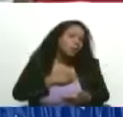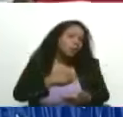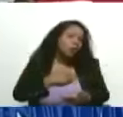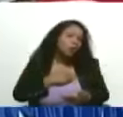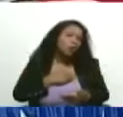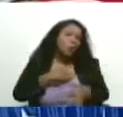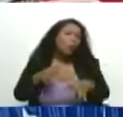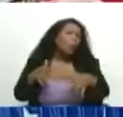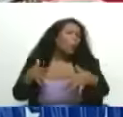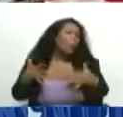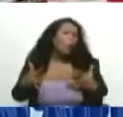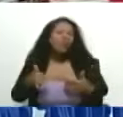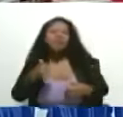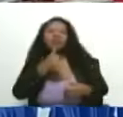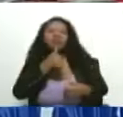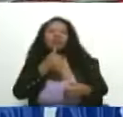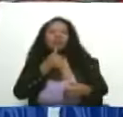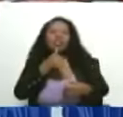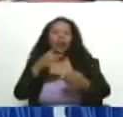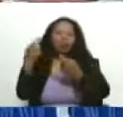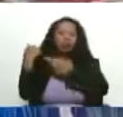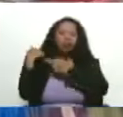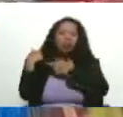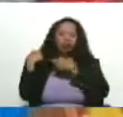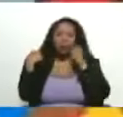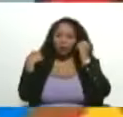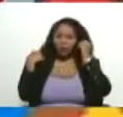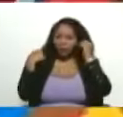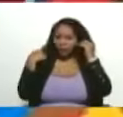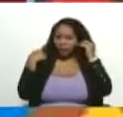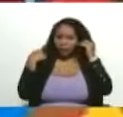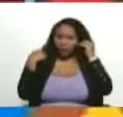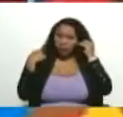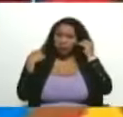las misiones? ¿Y quién estará al frente? ¿Equipo promotor?